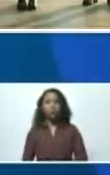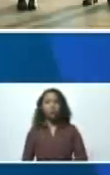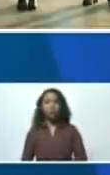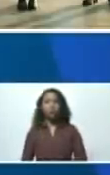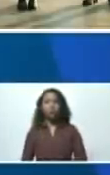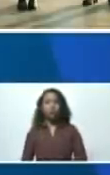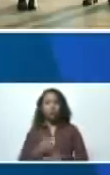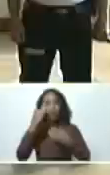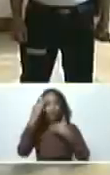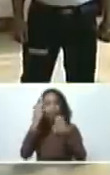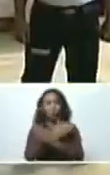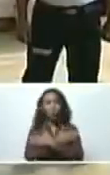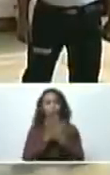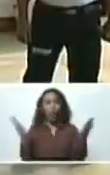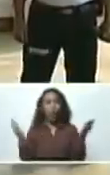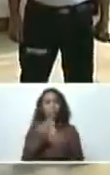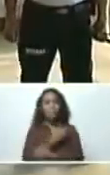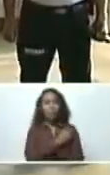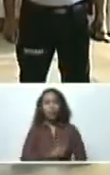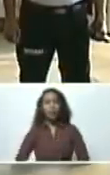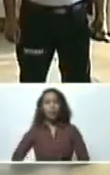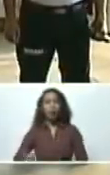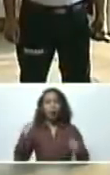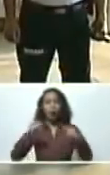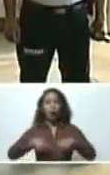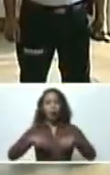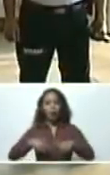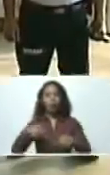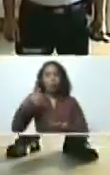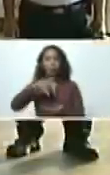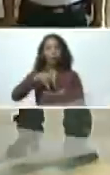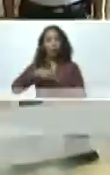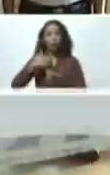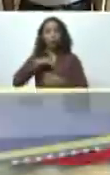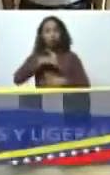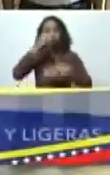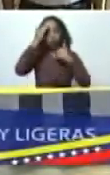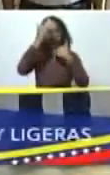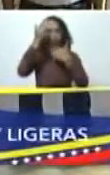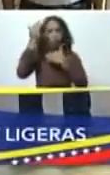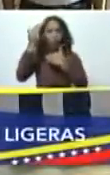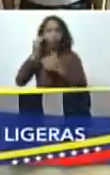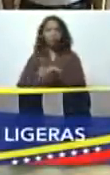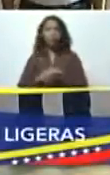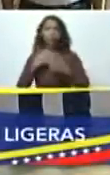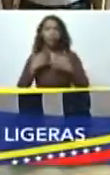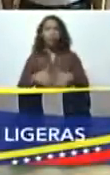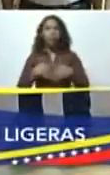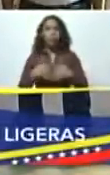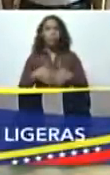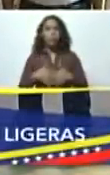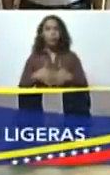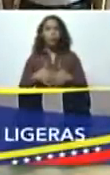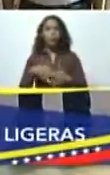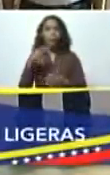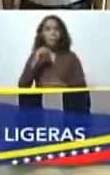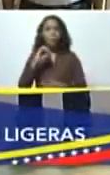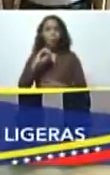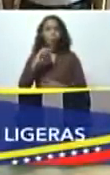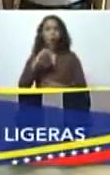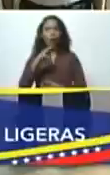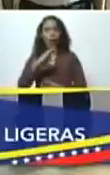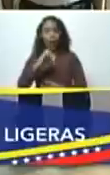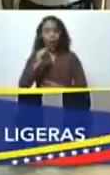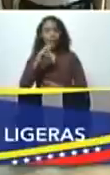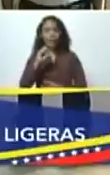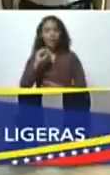Solidarios, presidente. Desde aquí, desde Carabobo, les saludamos precisamente desde la empresa Mocasa. Le vamos a pasar